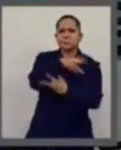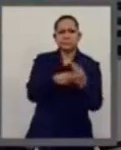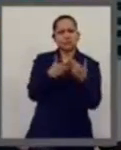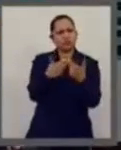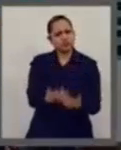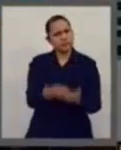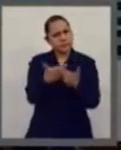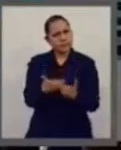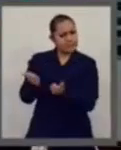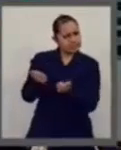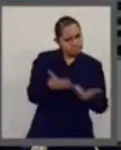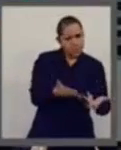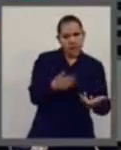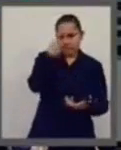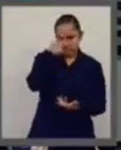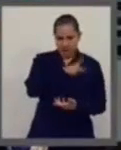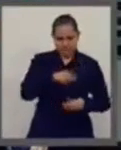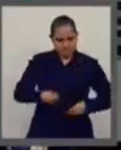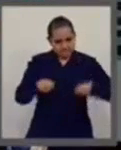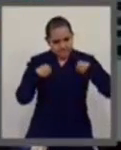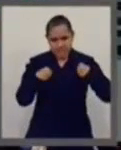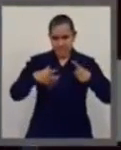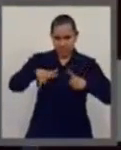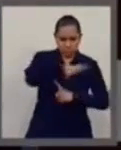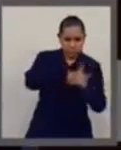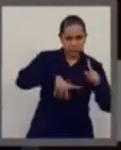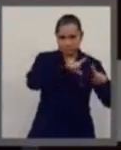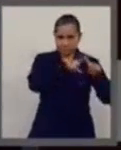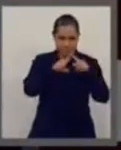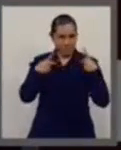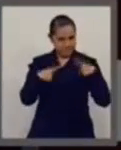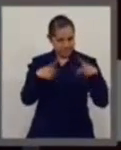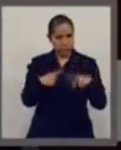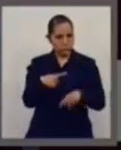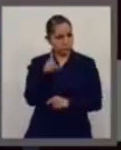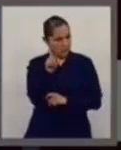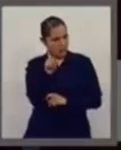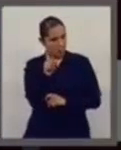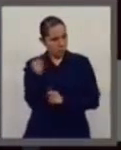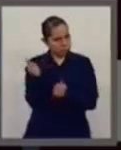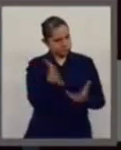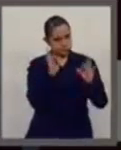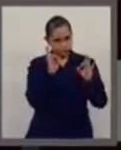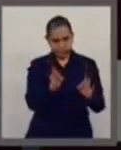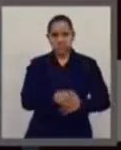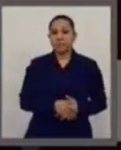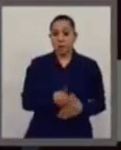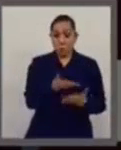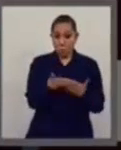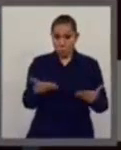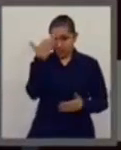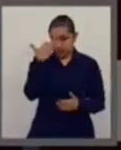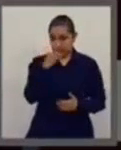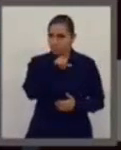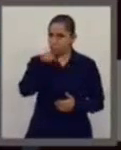para satisfacer las necesidades básicas de la población. Es ahora más que nunca una responsabilidad del